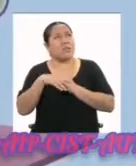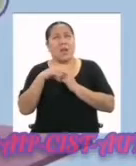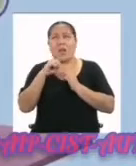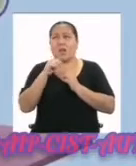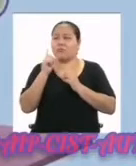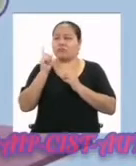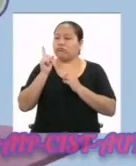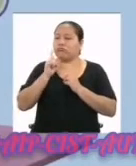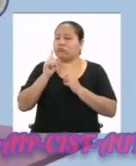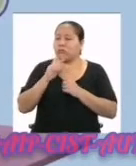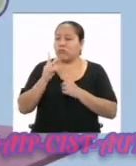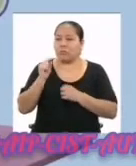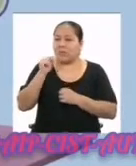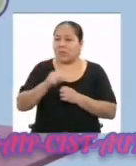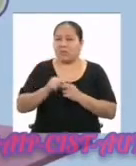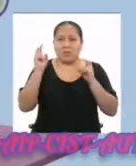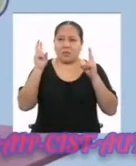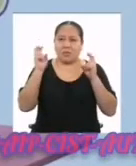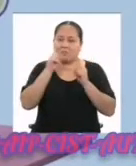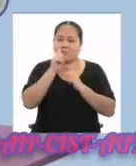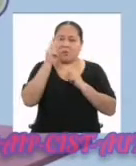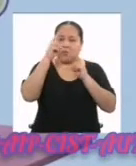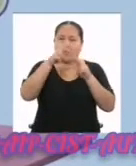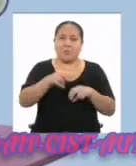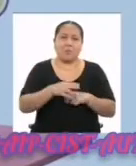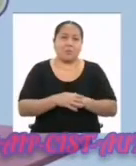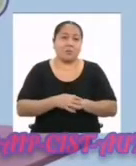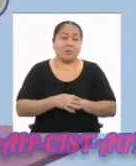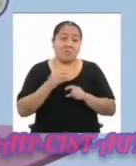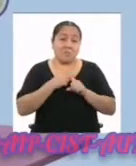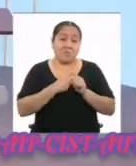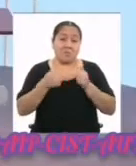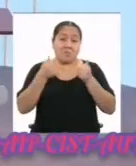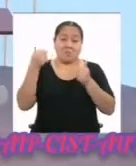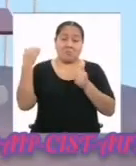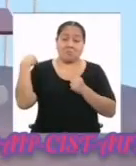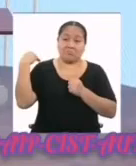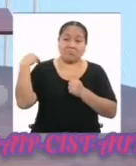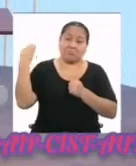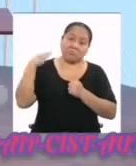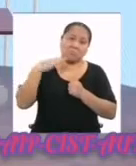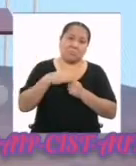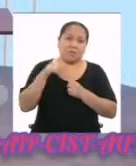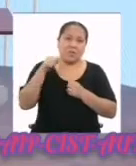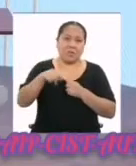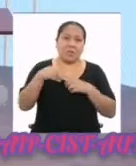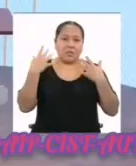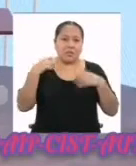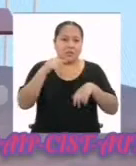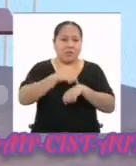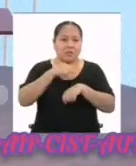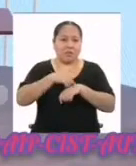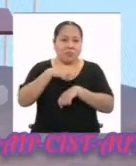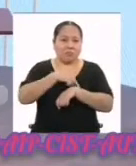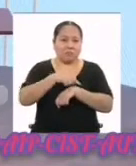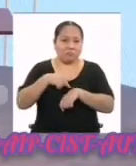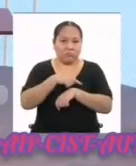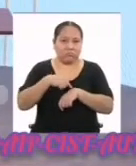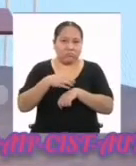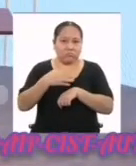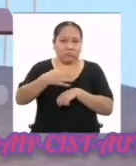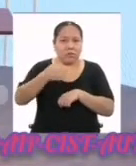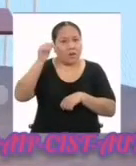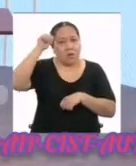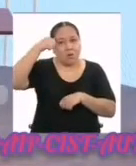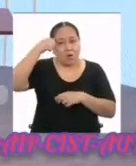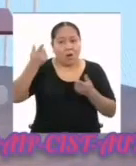Jonathan del presente, ese tema no lo vimos, pero qué bueno que me invocaste, porque ya se te está pasando la hora y te recuerdo que